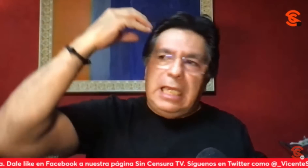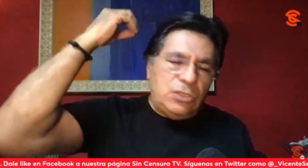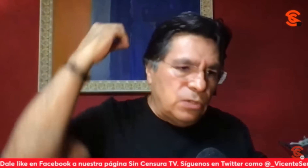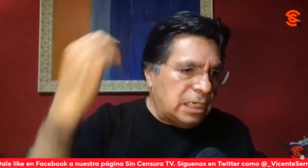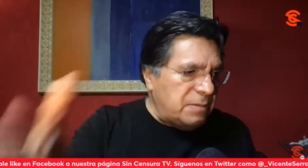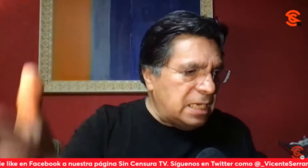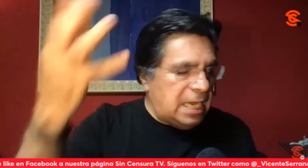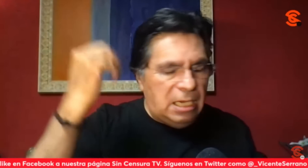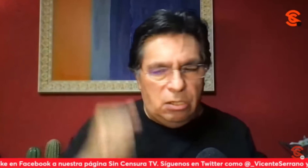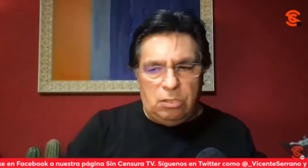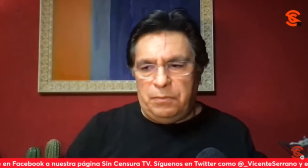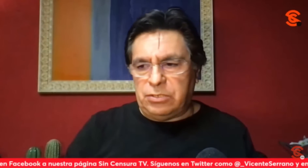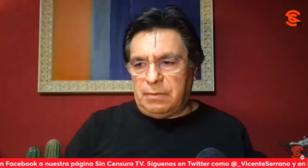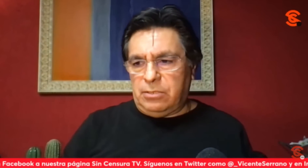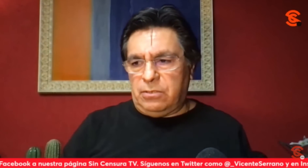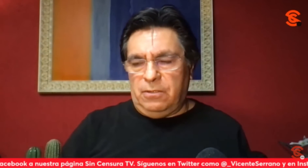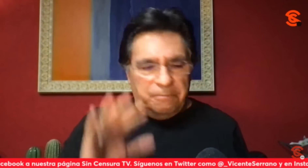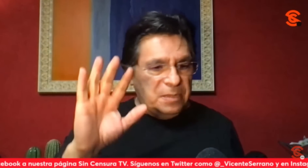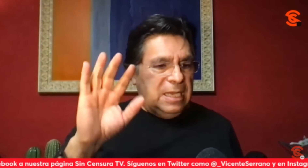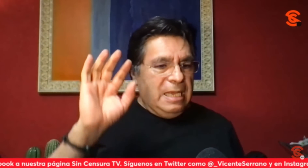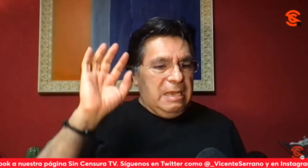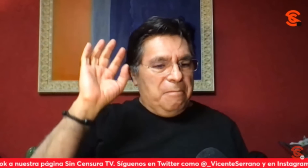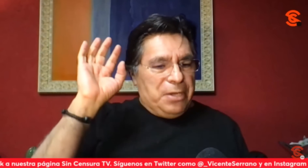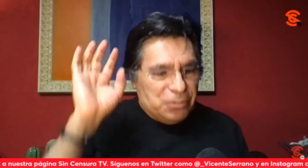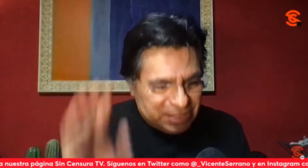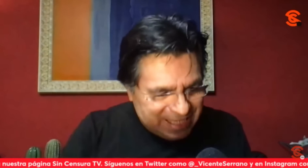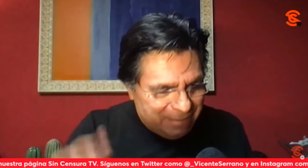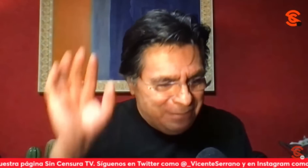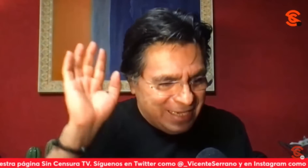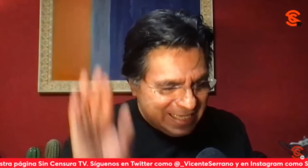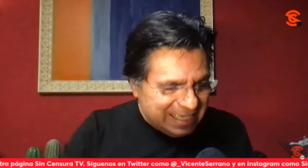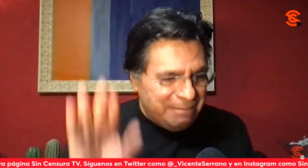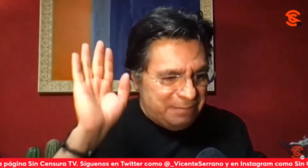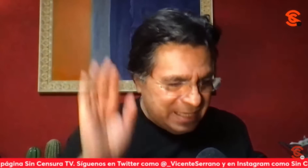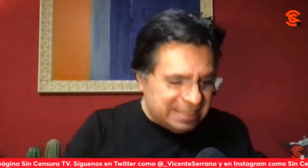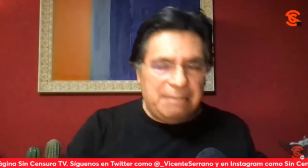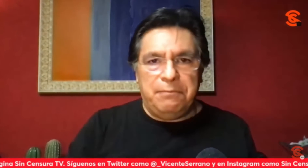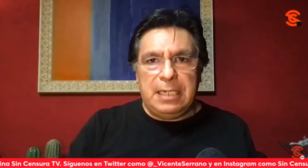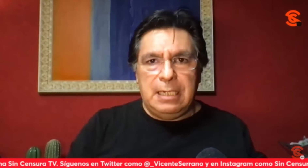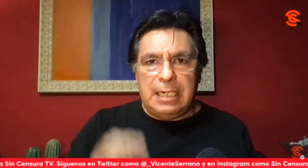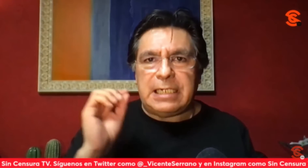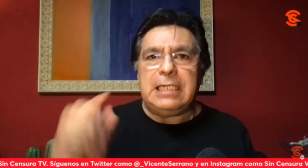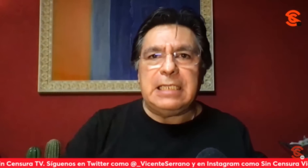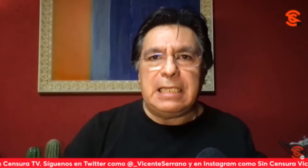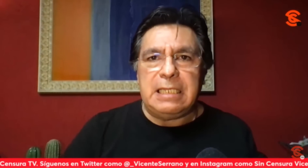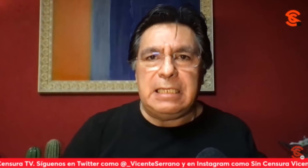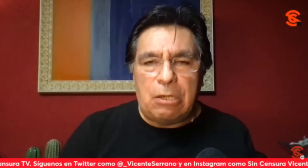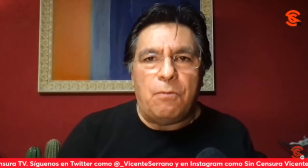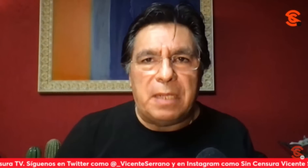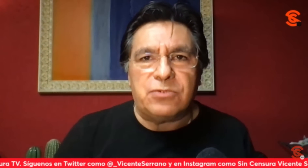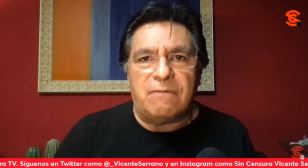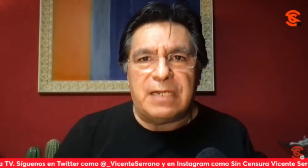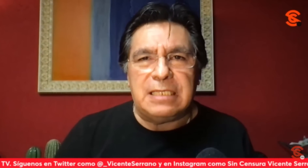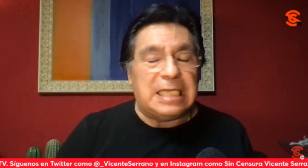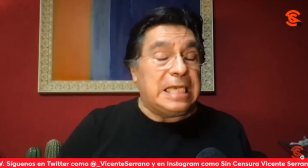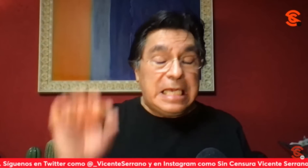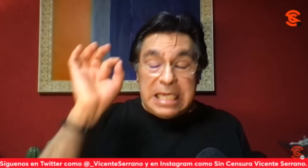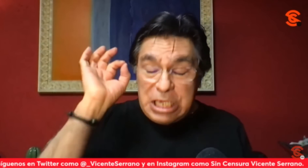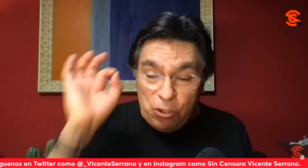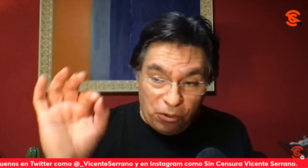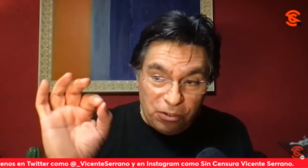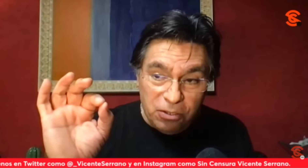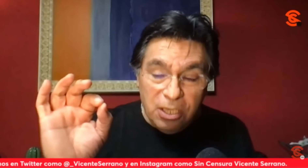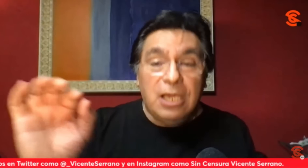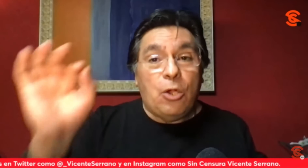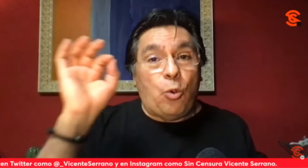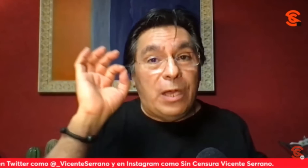pandemia es un criminal López Obrador, ¿no? Pero siempre la realidad da un paso al frente.